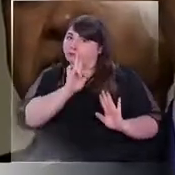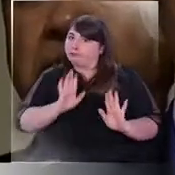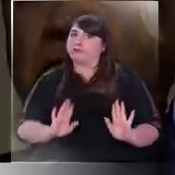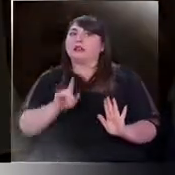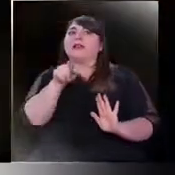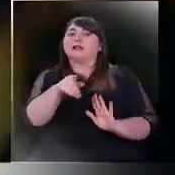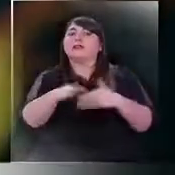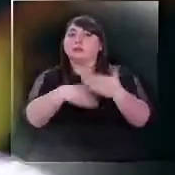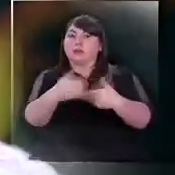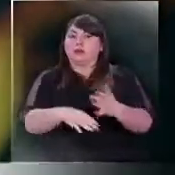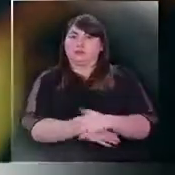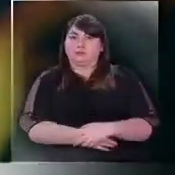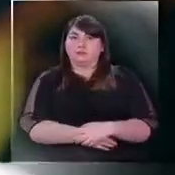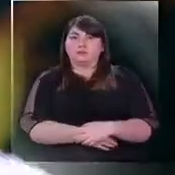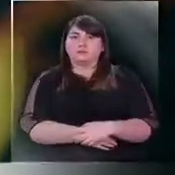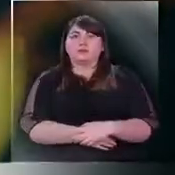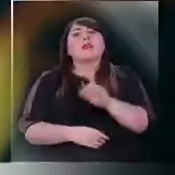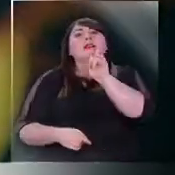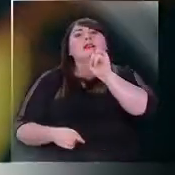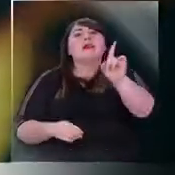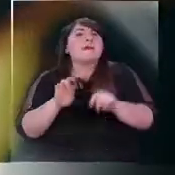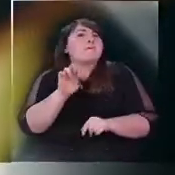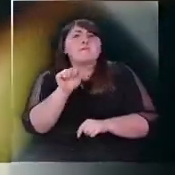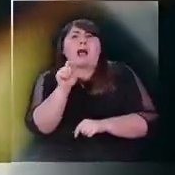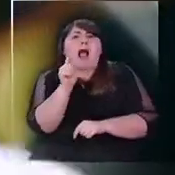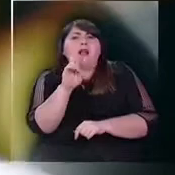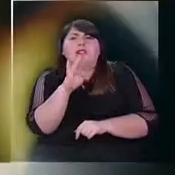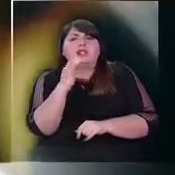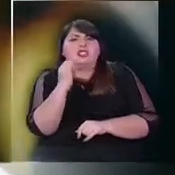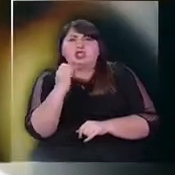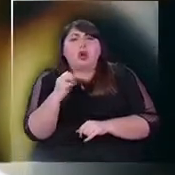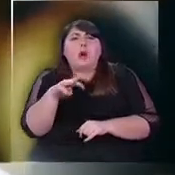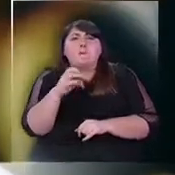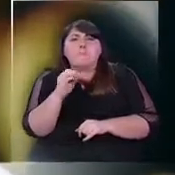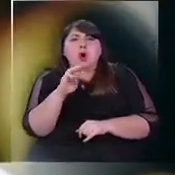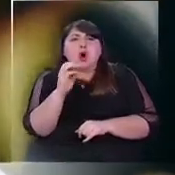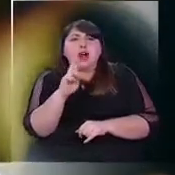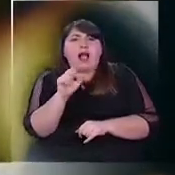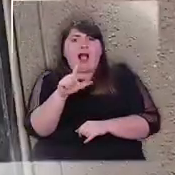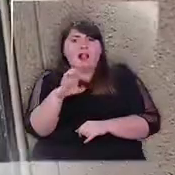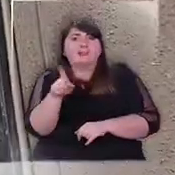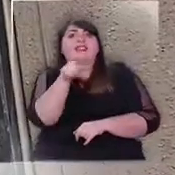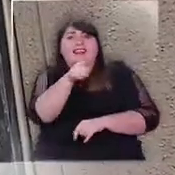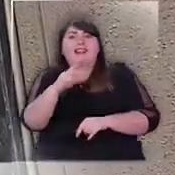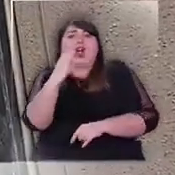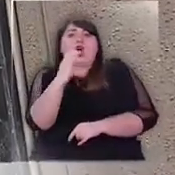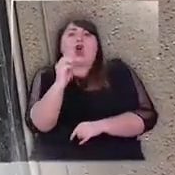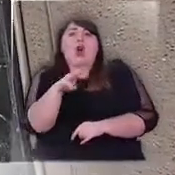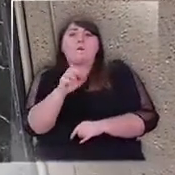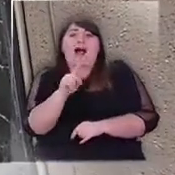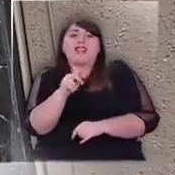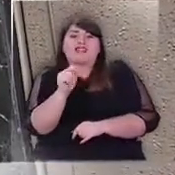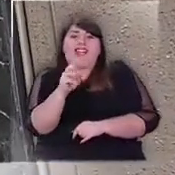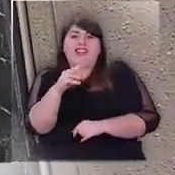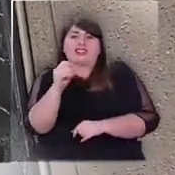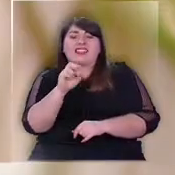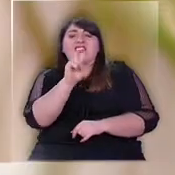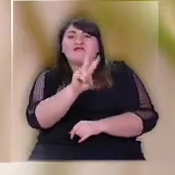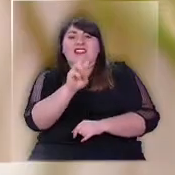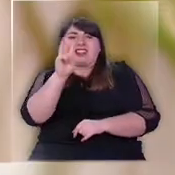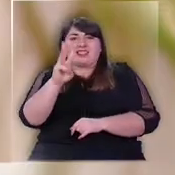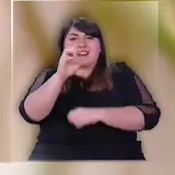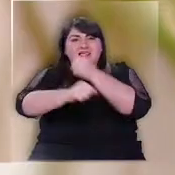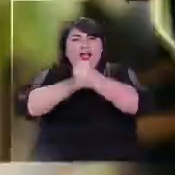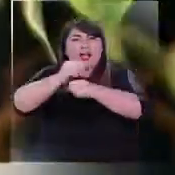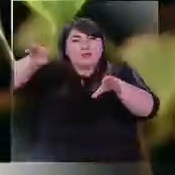de ese proceso. ¿Pero quién es Patricio Morales? Alcanzó el grado de comandante en los 23 años que perteneció a las filas